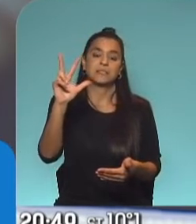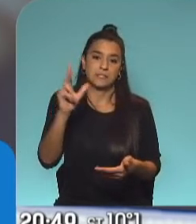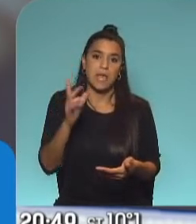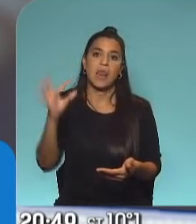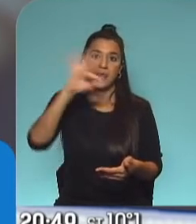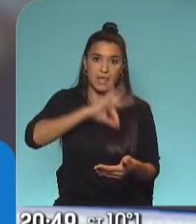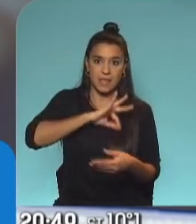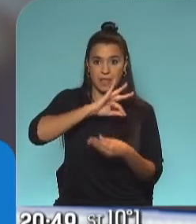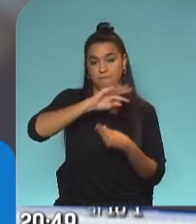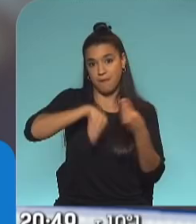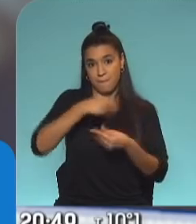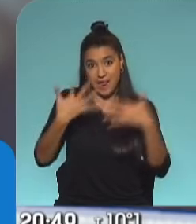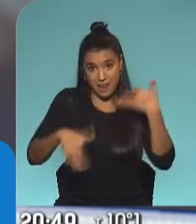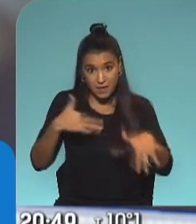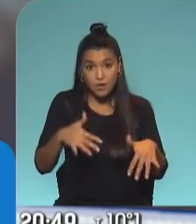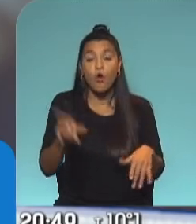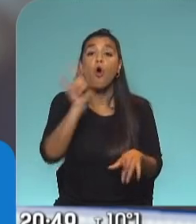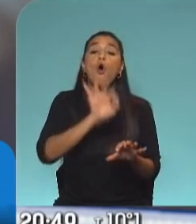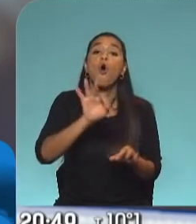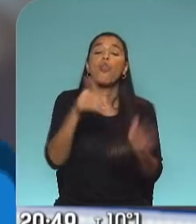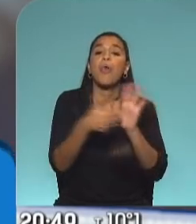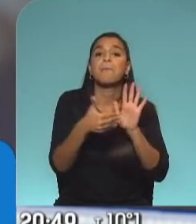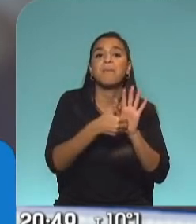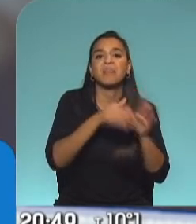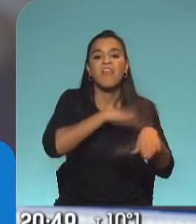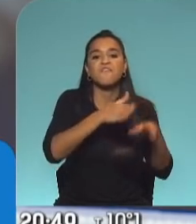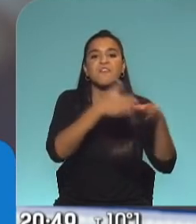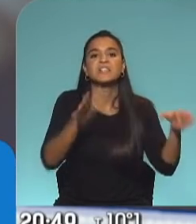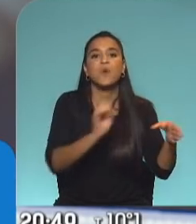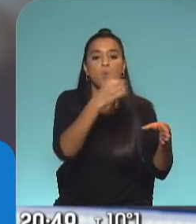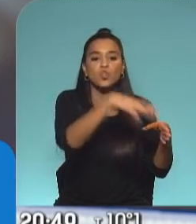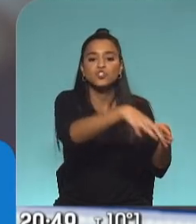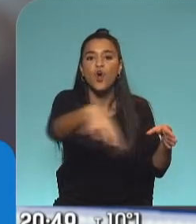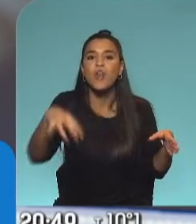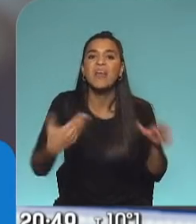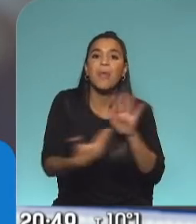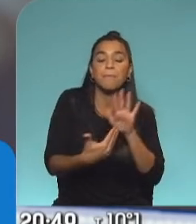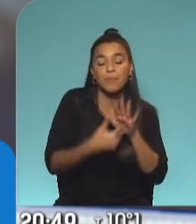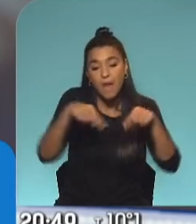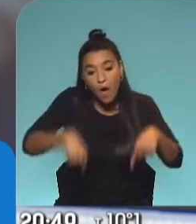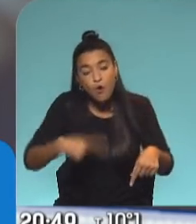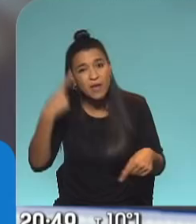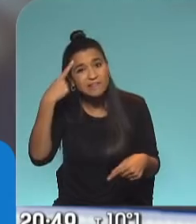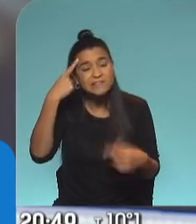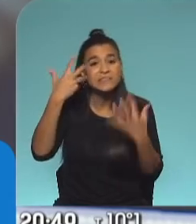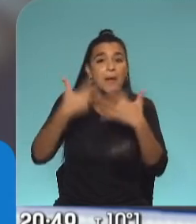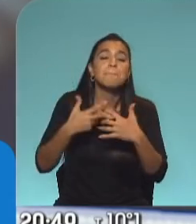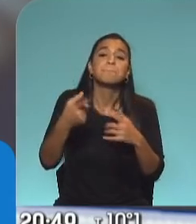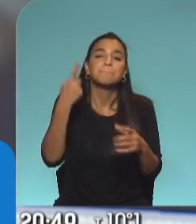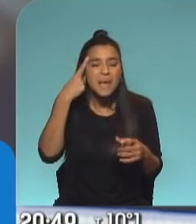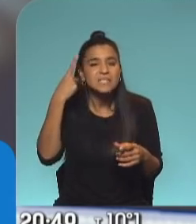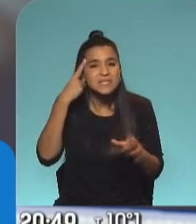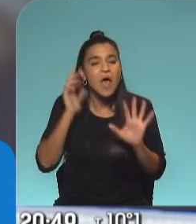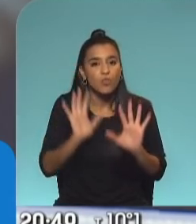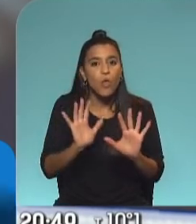ingreso familiar va a tener que ver con las zonas que están en fase 1. Bueno, todo esto está en discusión, se está pensando, se está tratando de